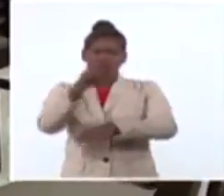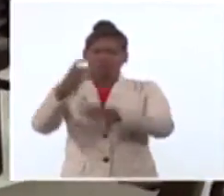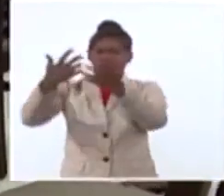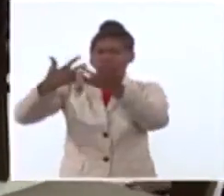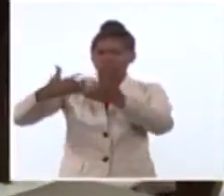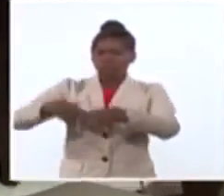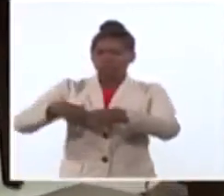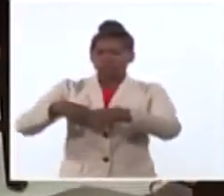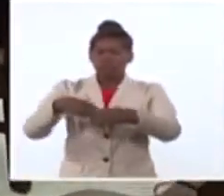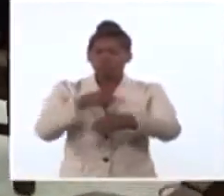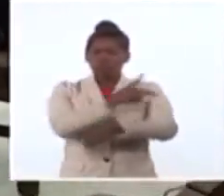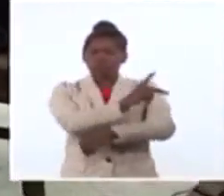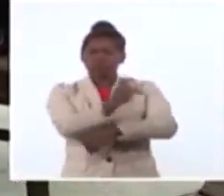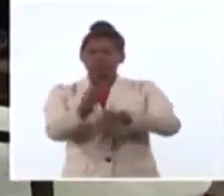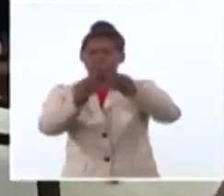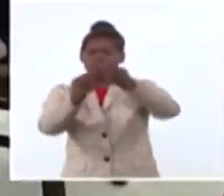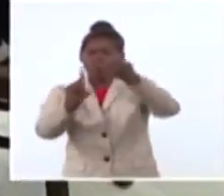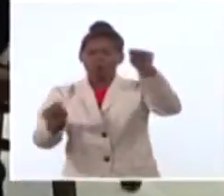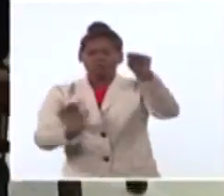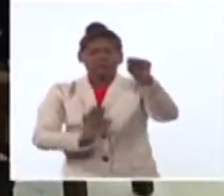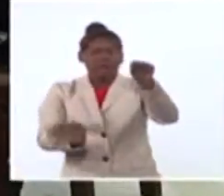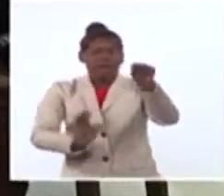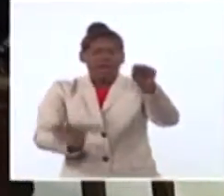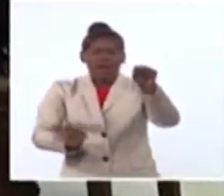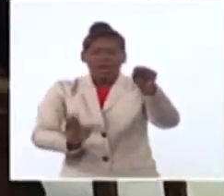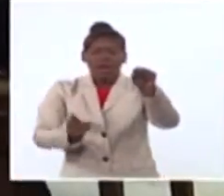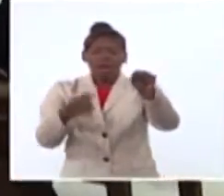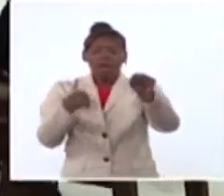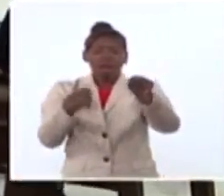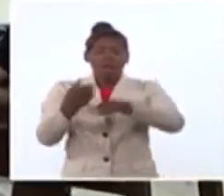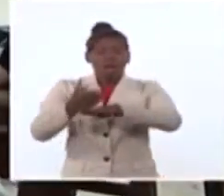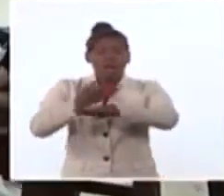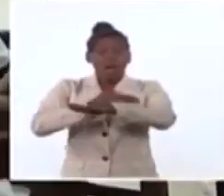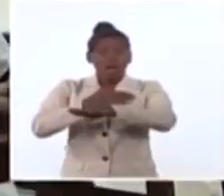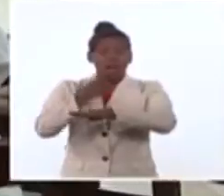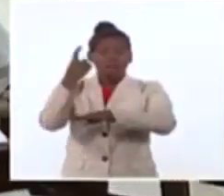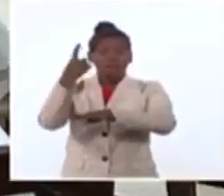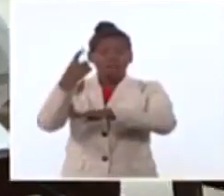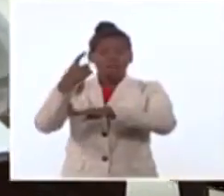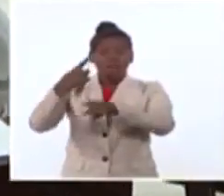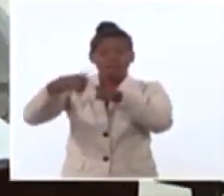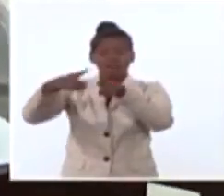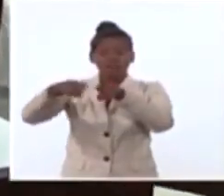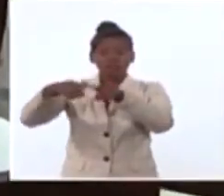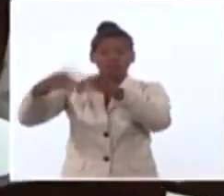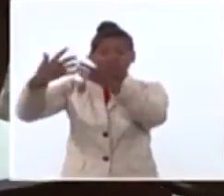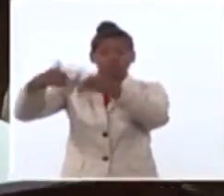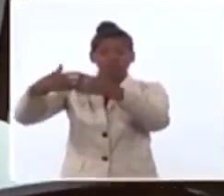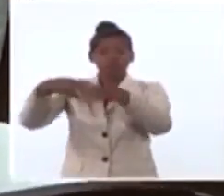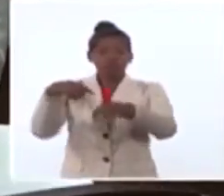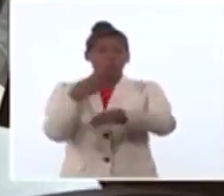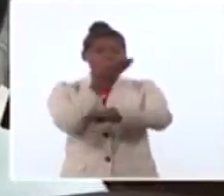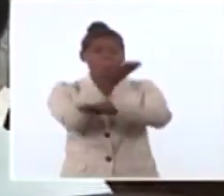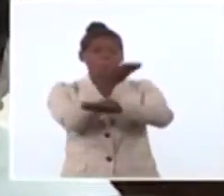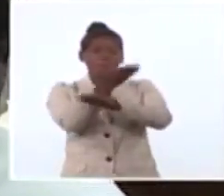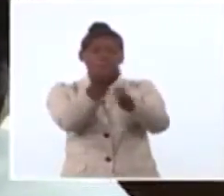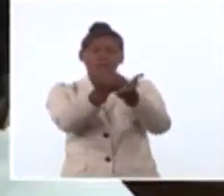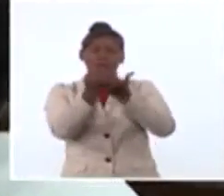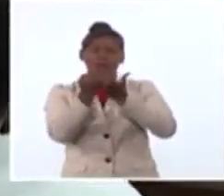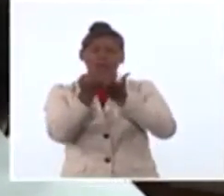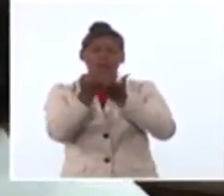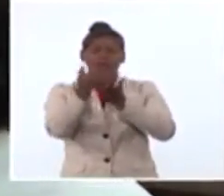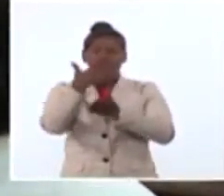insumos imprescindibles para el enfrentamiento a la pandemia y para el desarrollo y el escalado